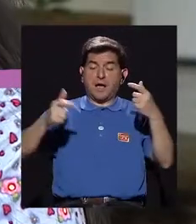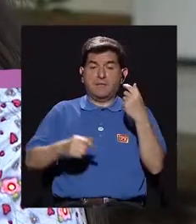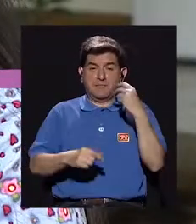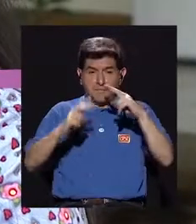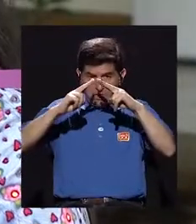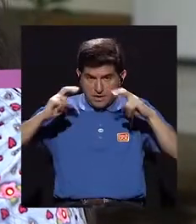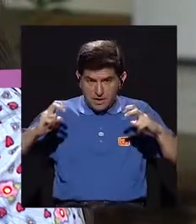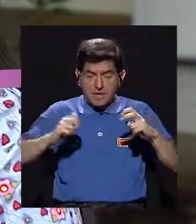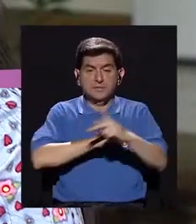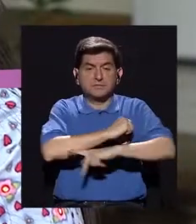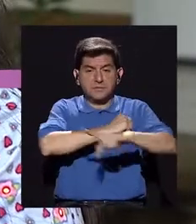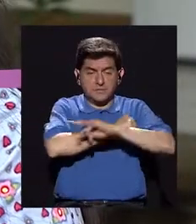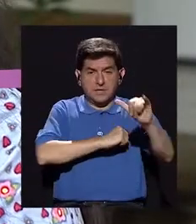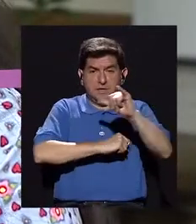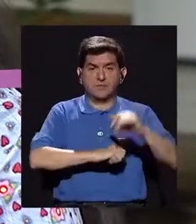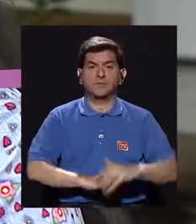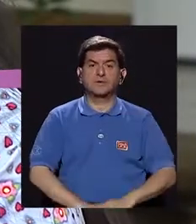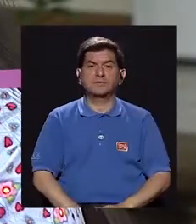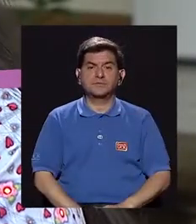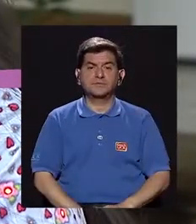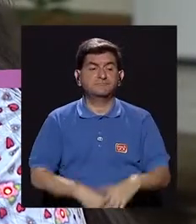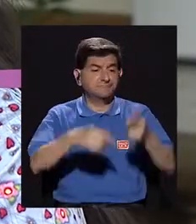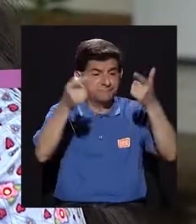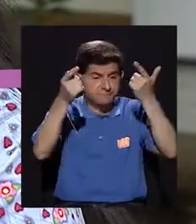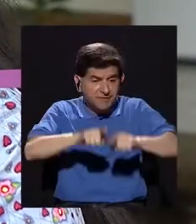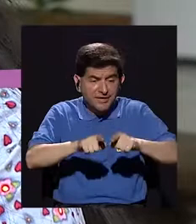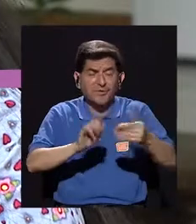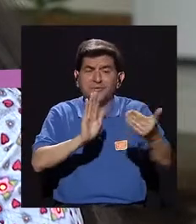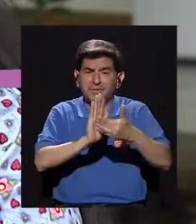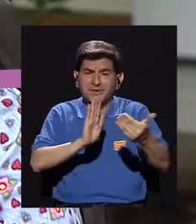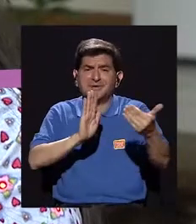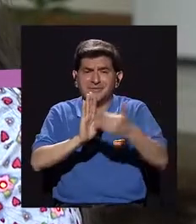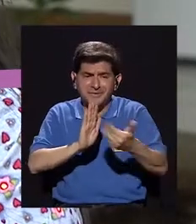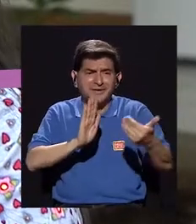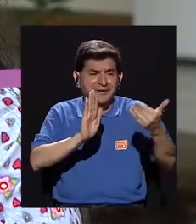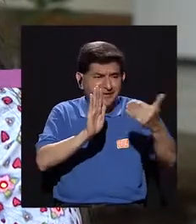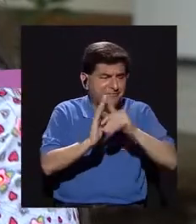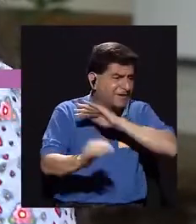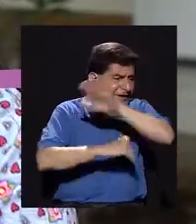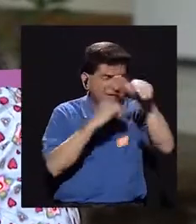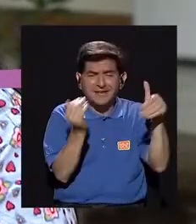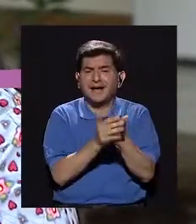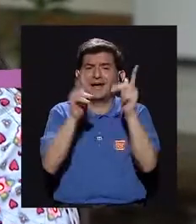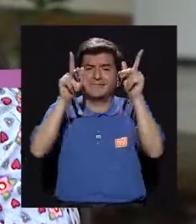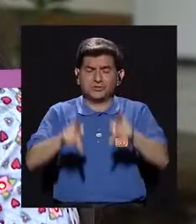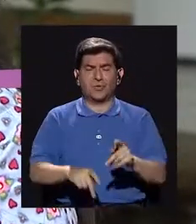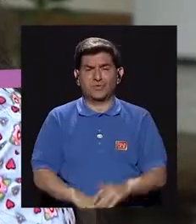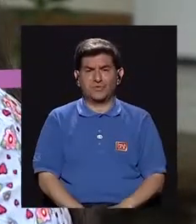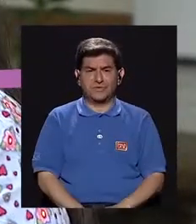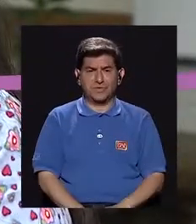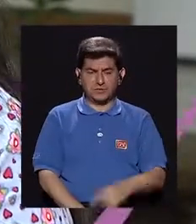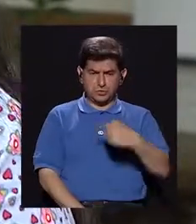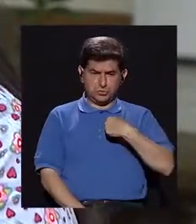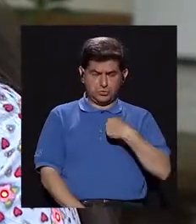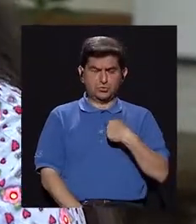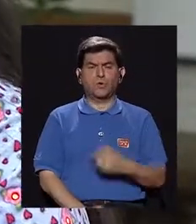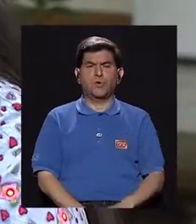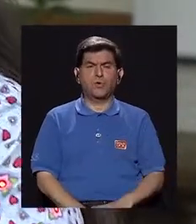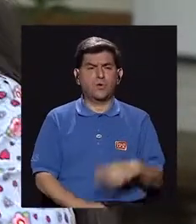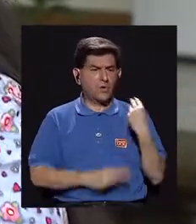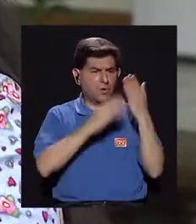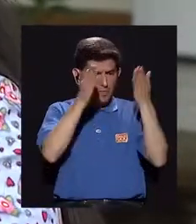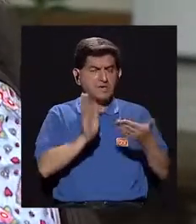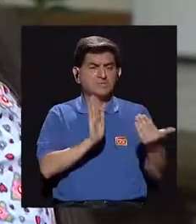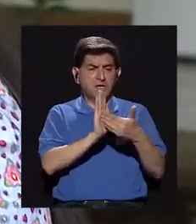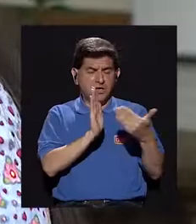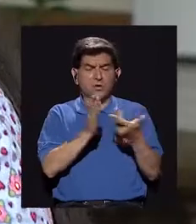amplio, inclusive el país, ¿verdad? Entonces es un fenómeno que afecta a todos. Y que a mí como vecino,